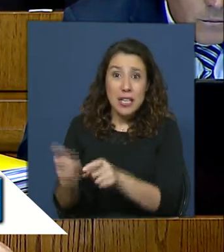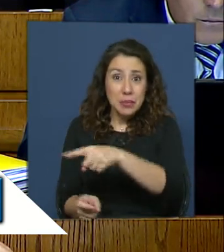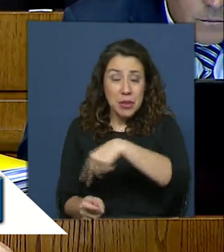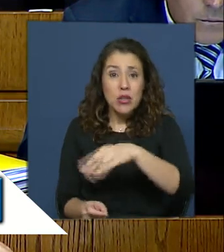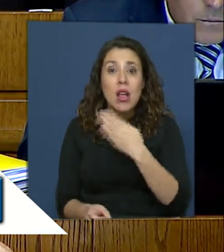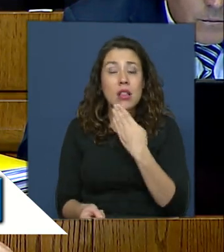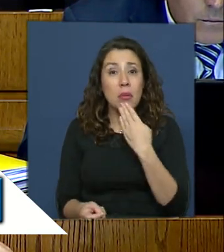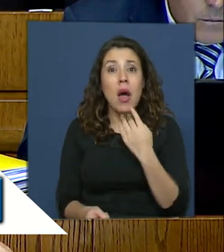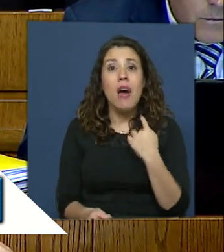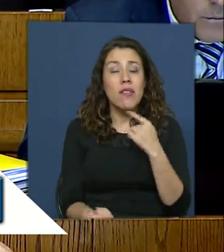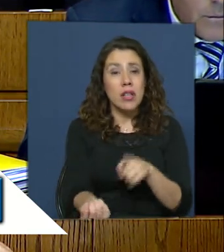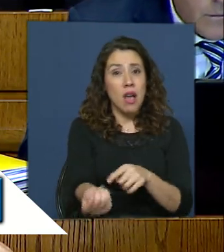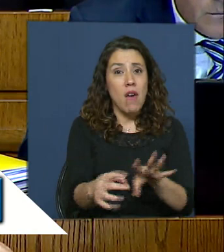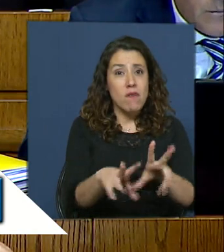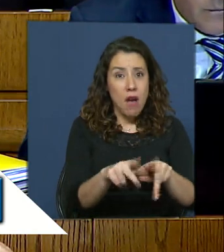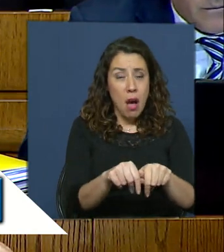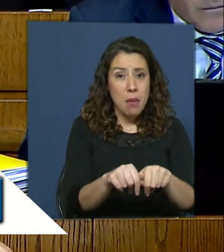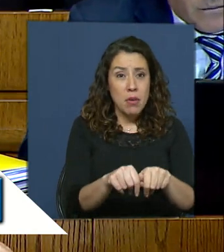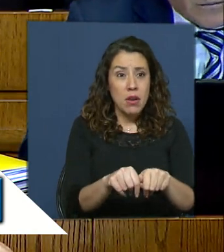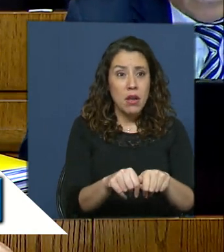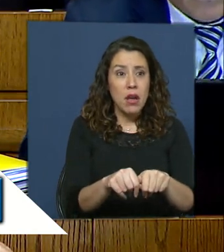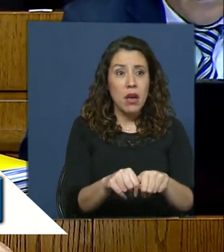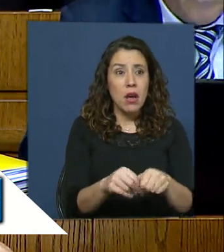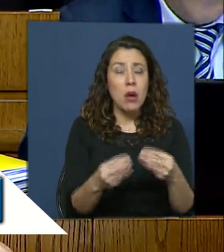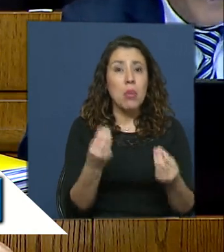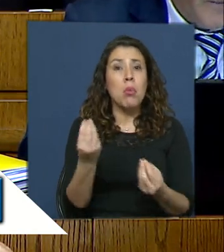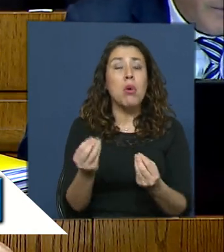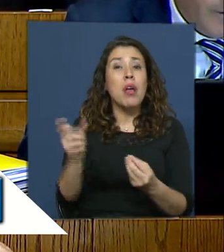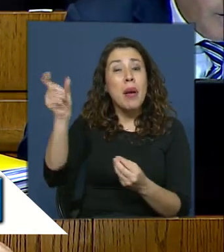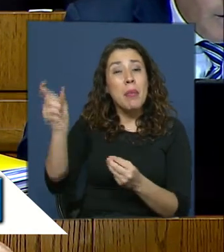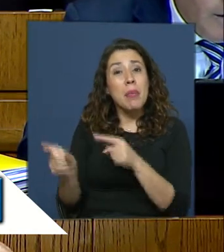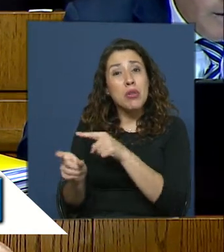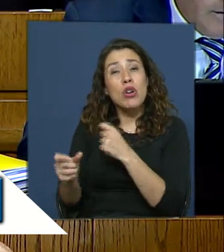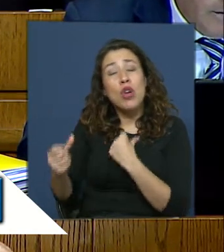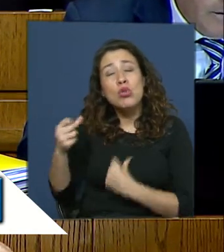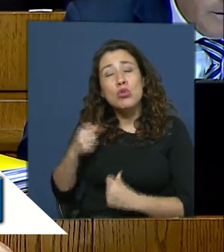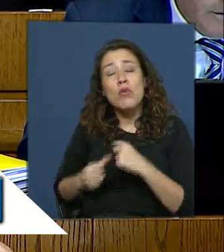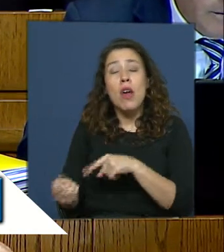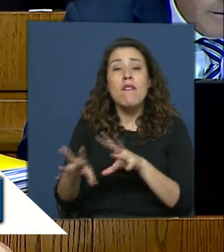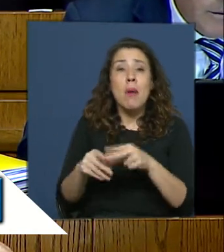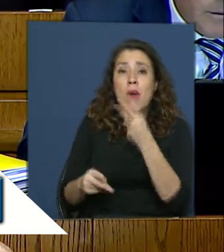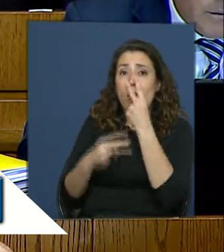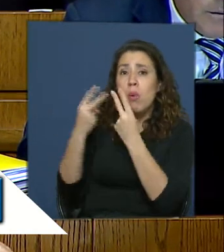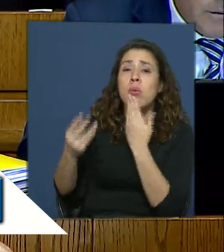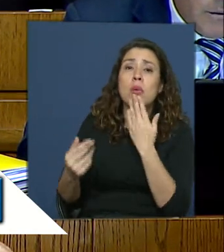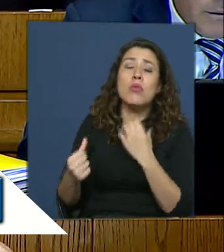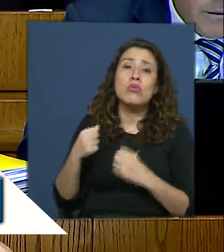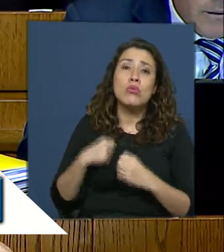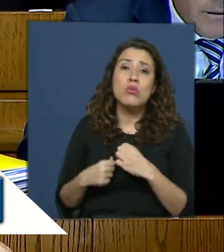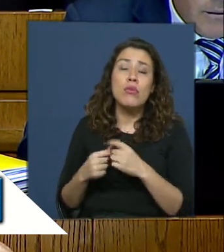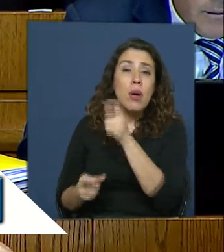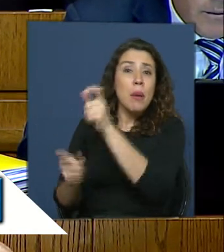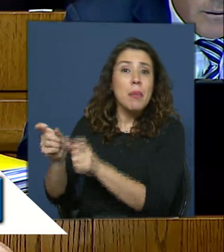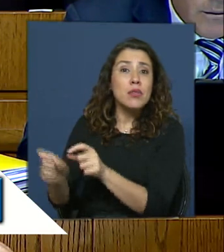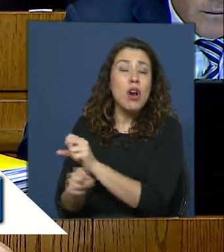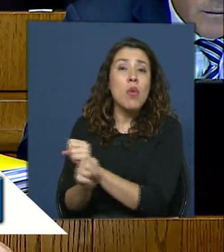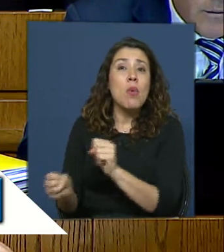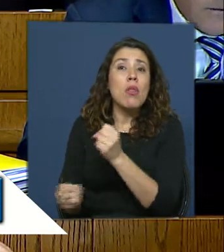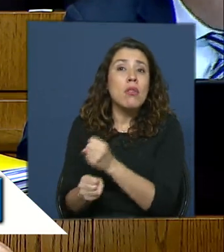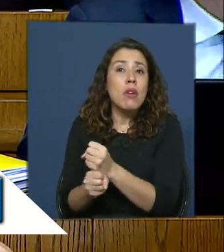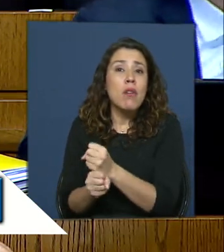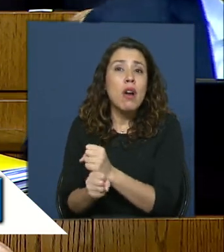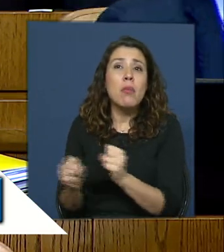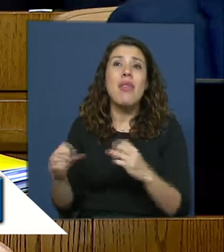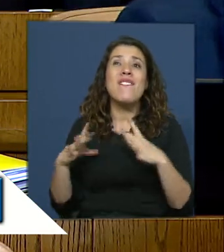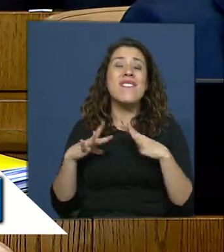que también a la familia. Por el estado es que estas personas viven, pierden todo tipo de bienestar, todo tipo